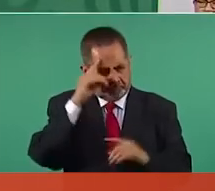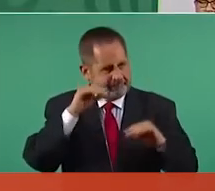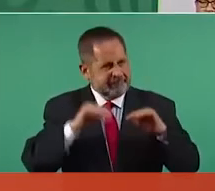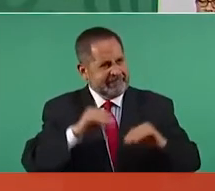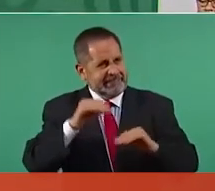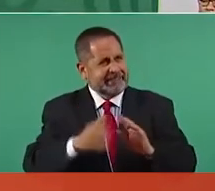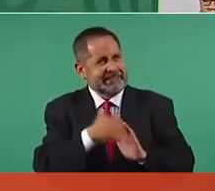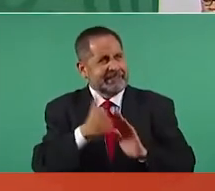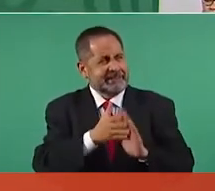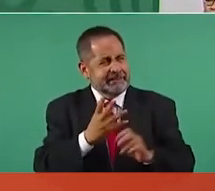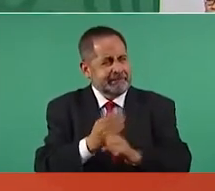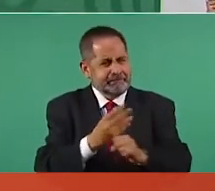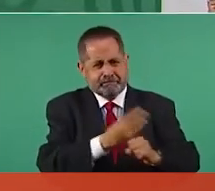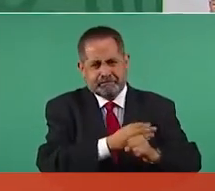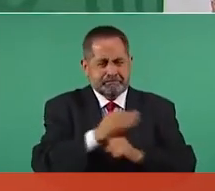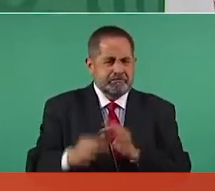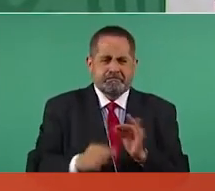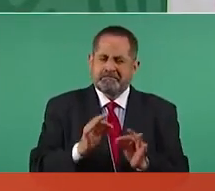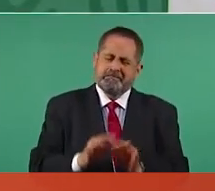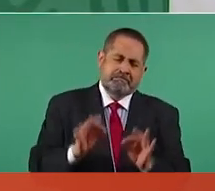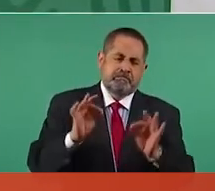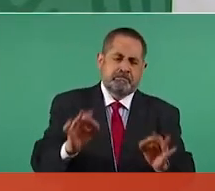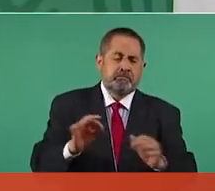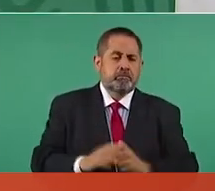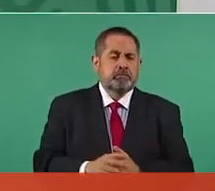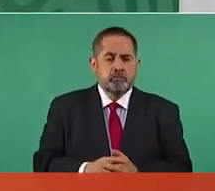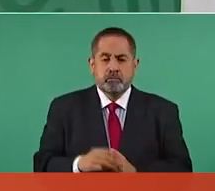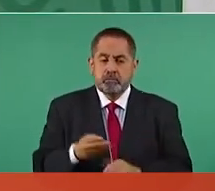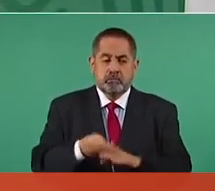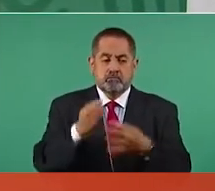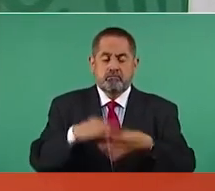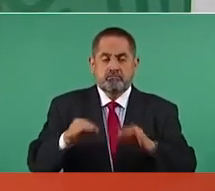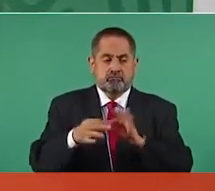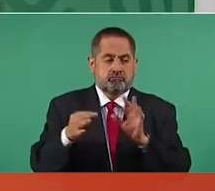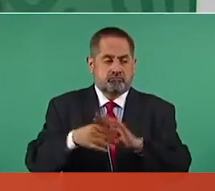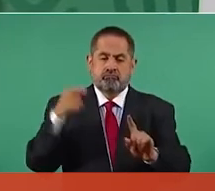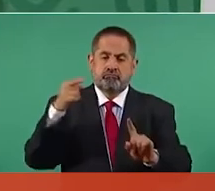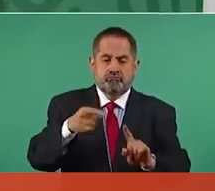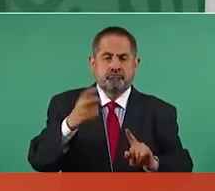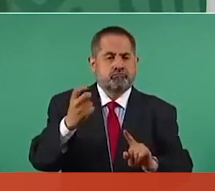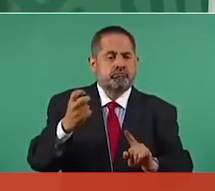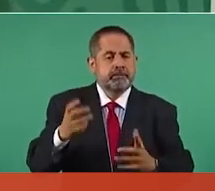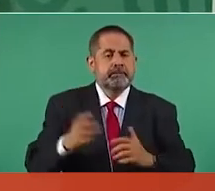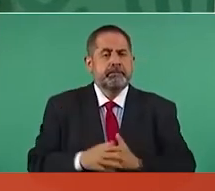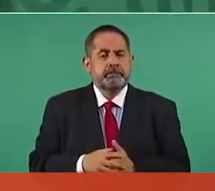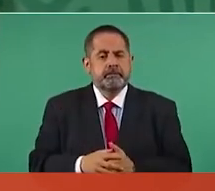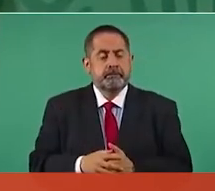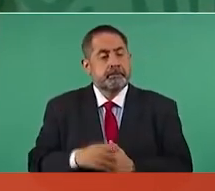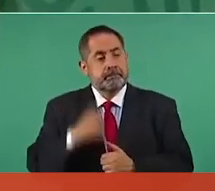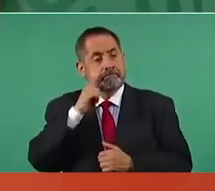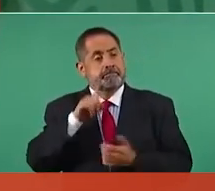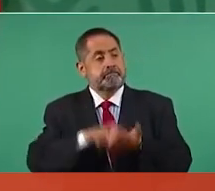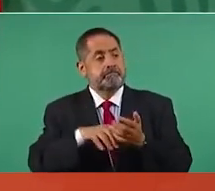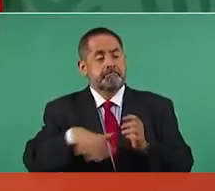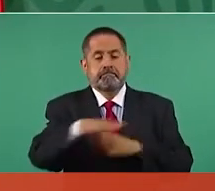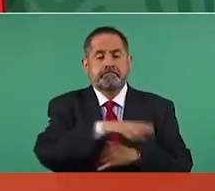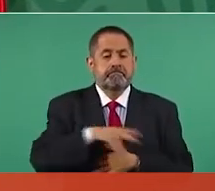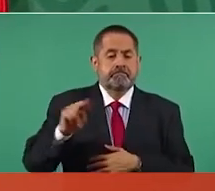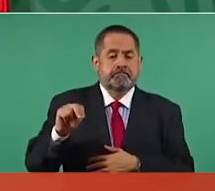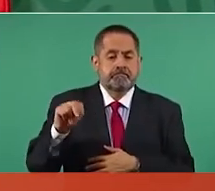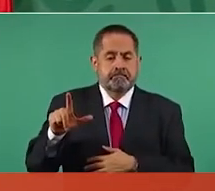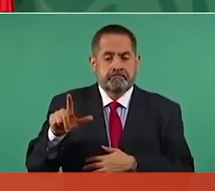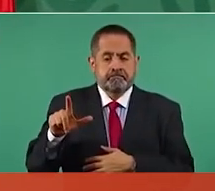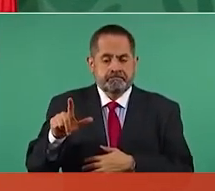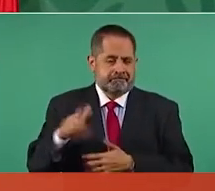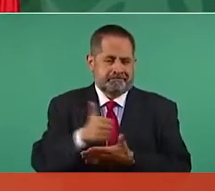pueda realizarse. Eso sería algo muy importante porque Nuevo León, en este caso